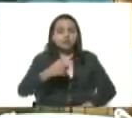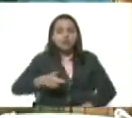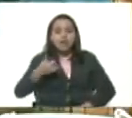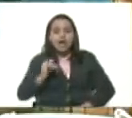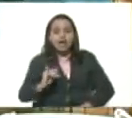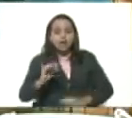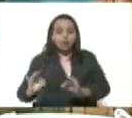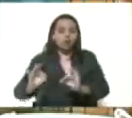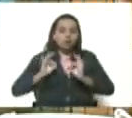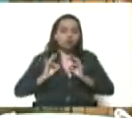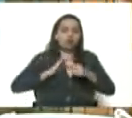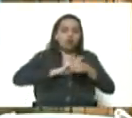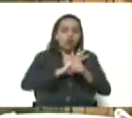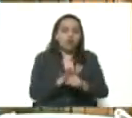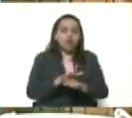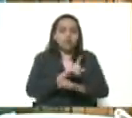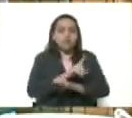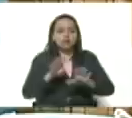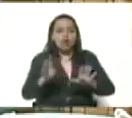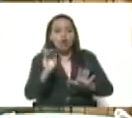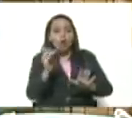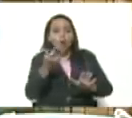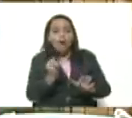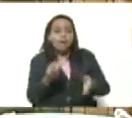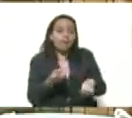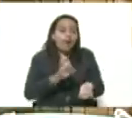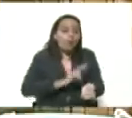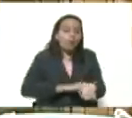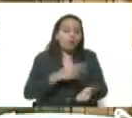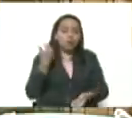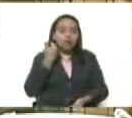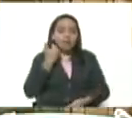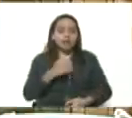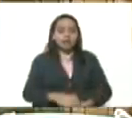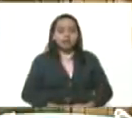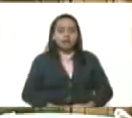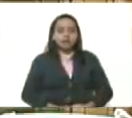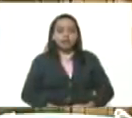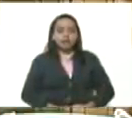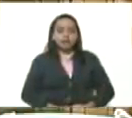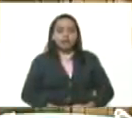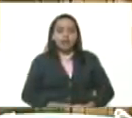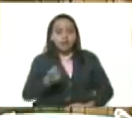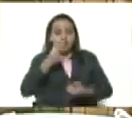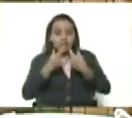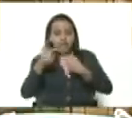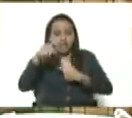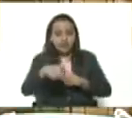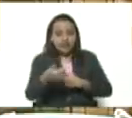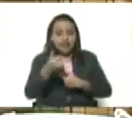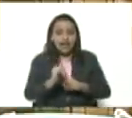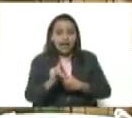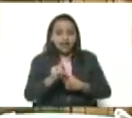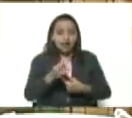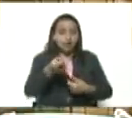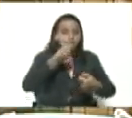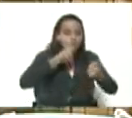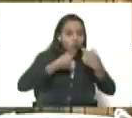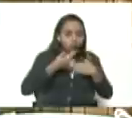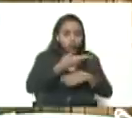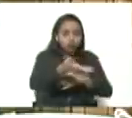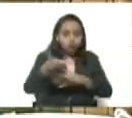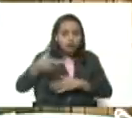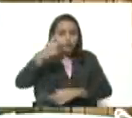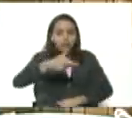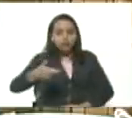situación delicada o grave de la enfermedad. Y esos medicamentos están aquí y están siendo aplicados a